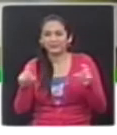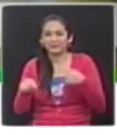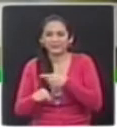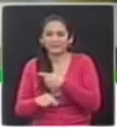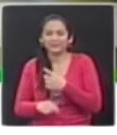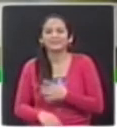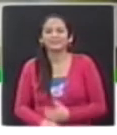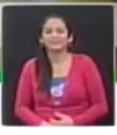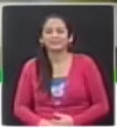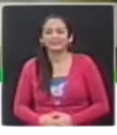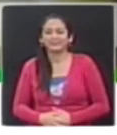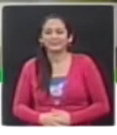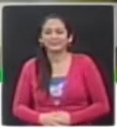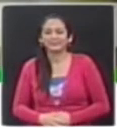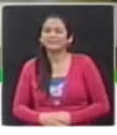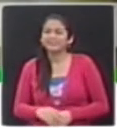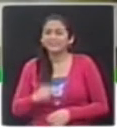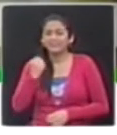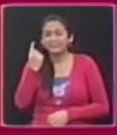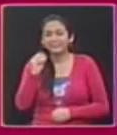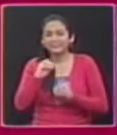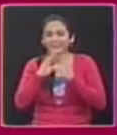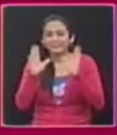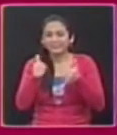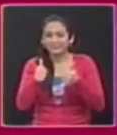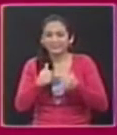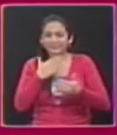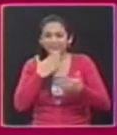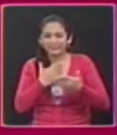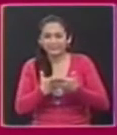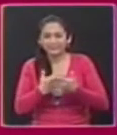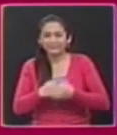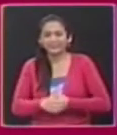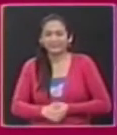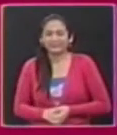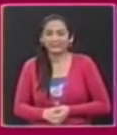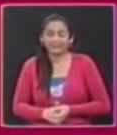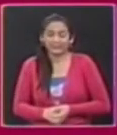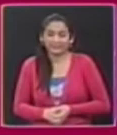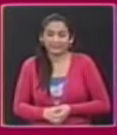www.premiosacha.org. Perfecto, se entendió en todo caso. Muchísimas gracias, Juan Carlos, por acompañarnos. Y bueno, ahí